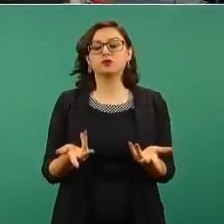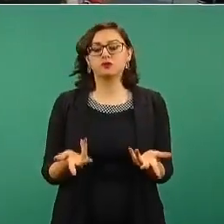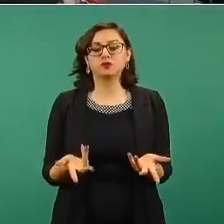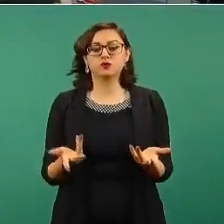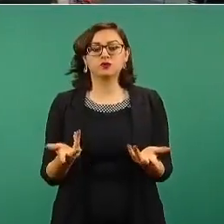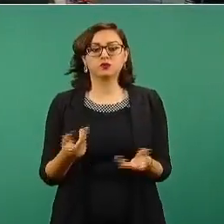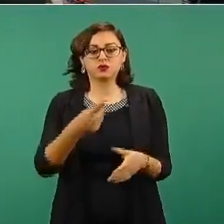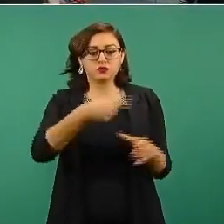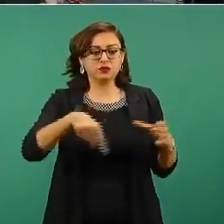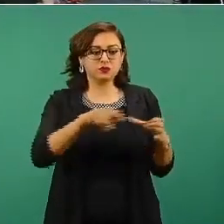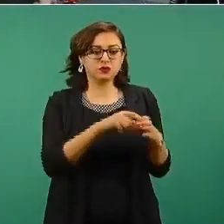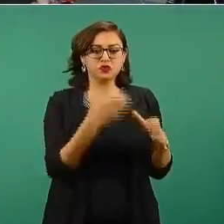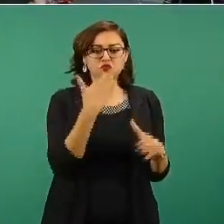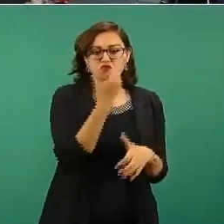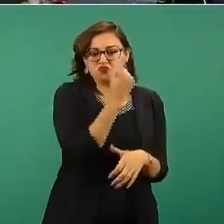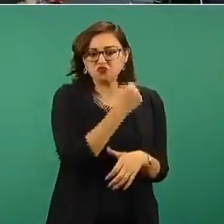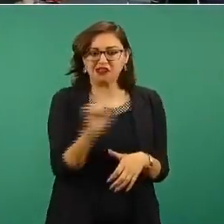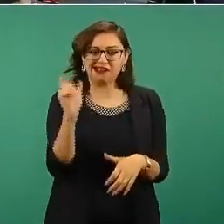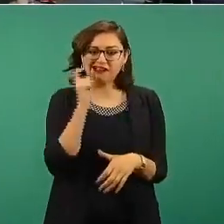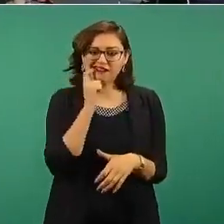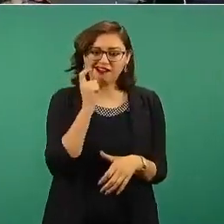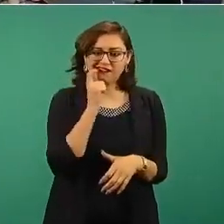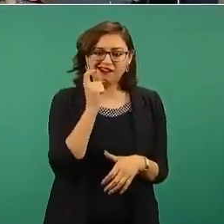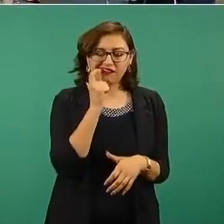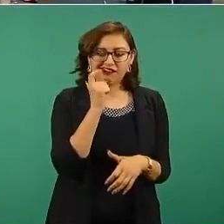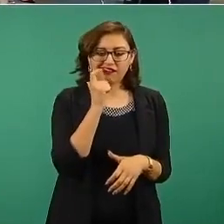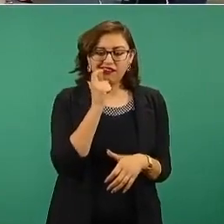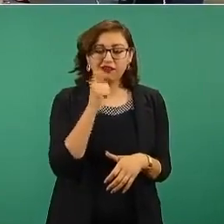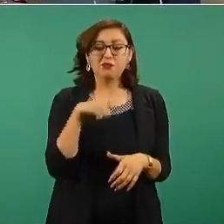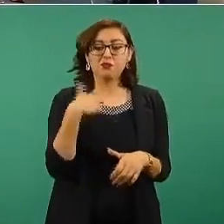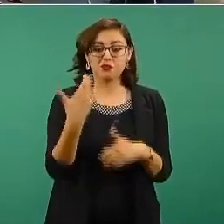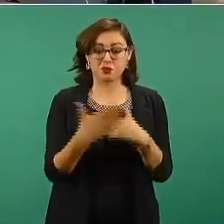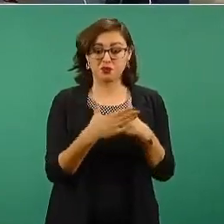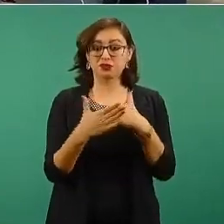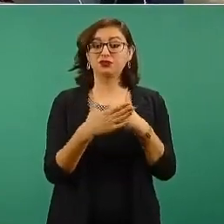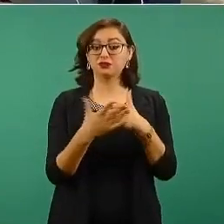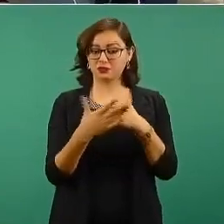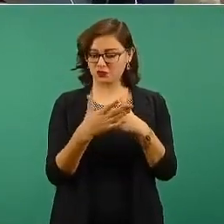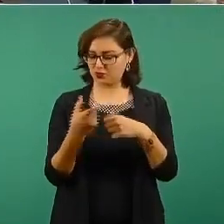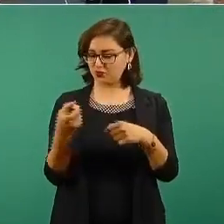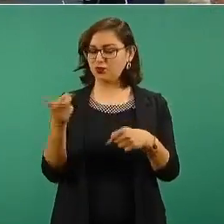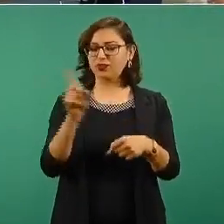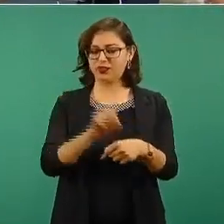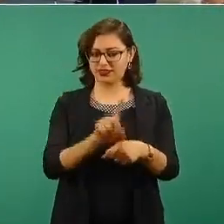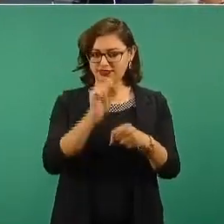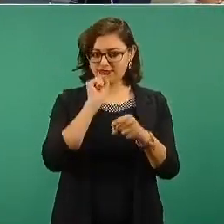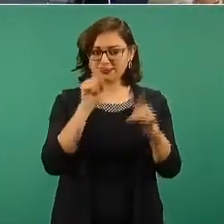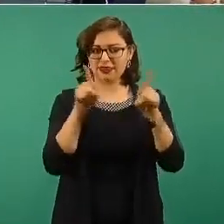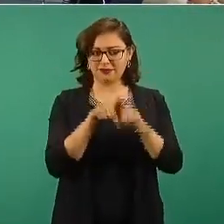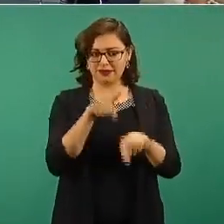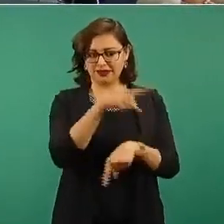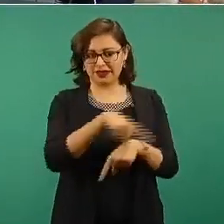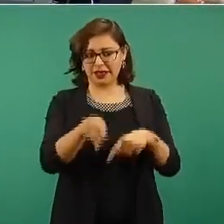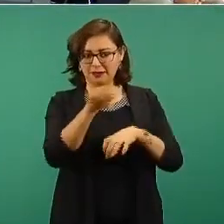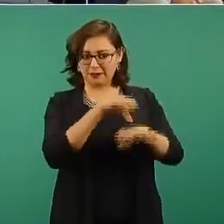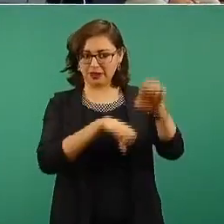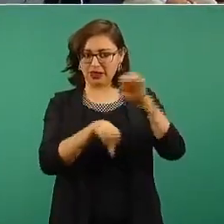los expertos, ¿no? Un día vamos a hablar también de las empresas que hacen